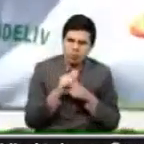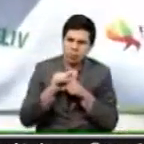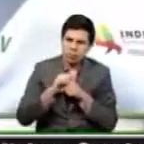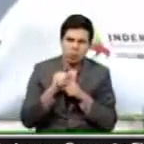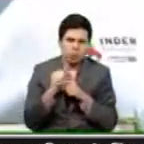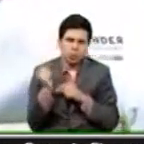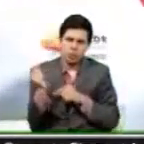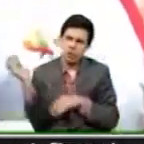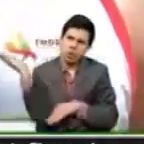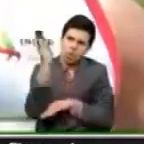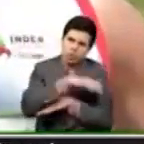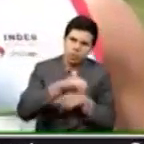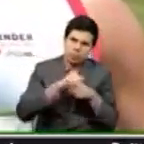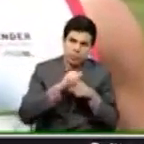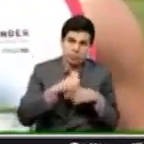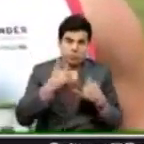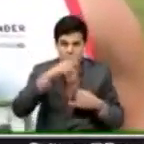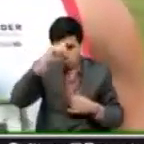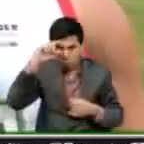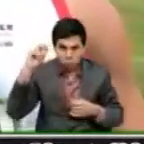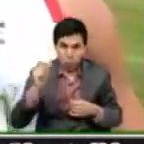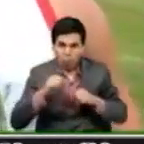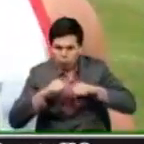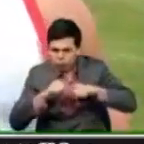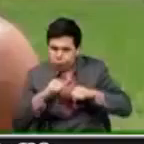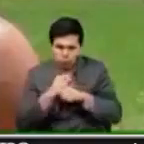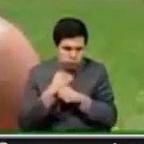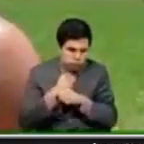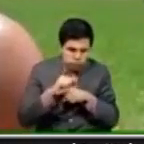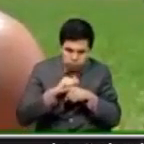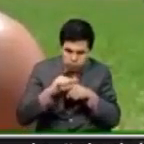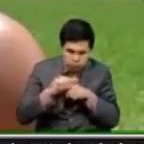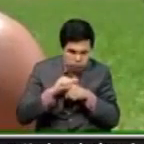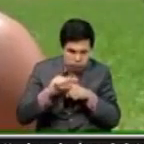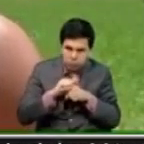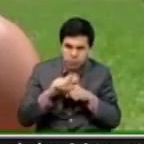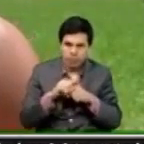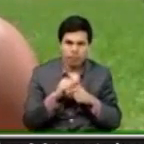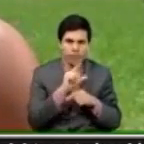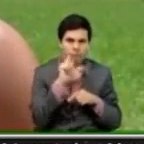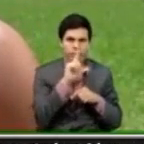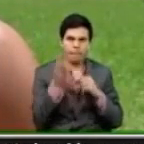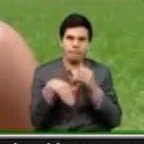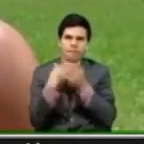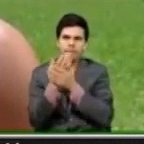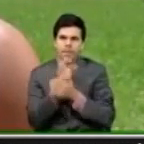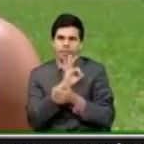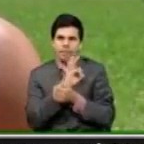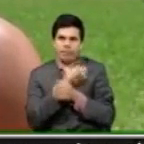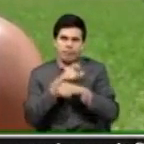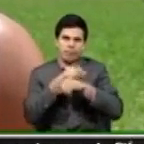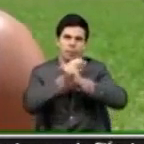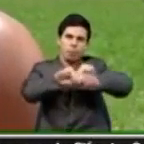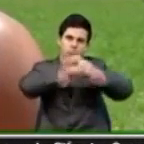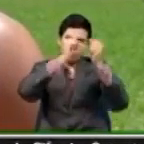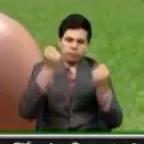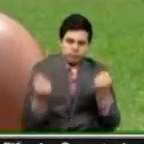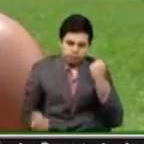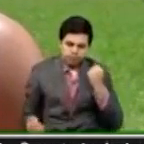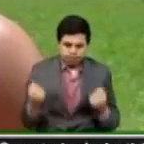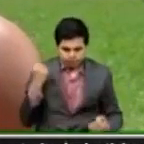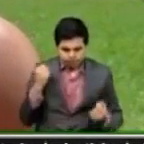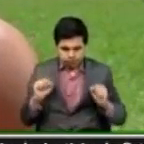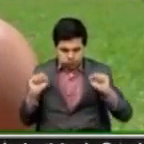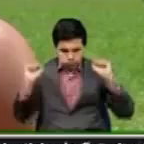jornada, entonces está un poquito intenso, pero bien. Estamos trabajando de lunes a sábado en las mañanas, en lo que es pesas y